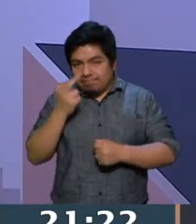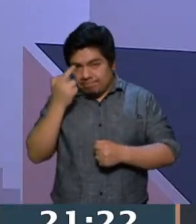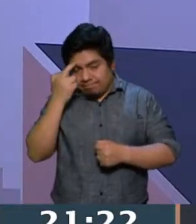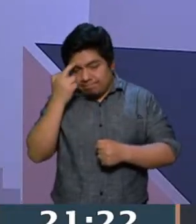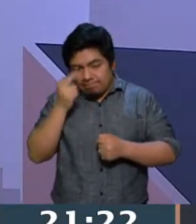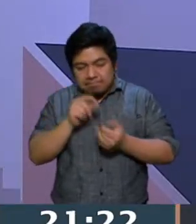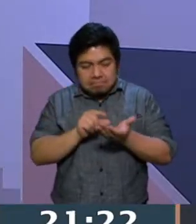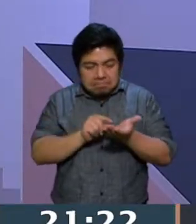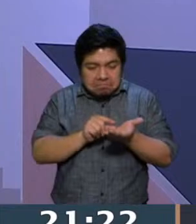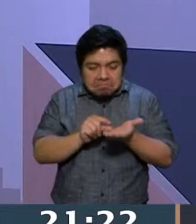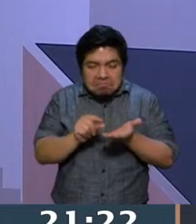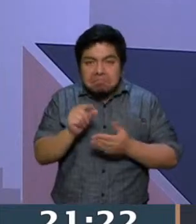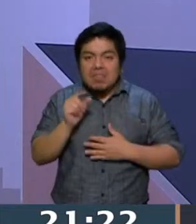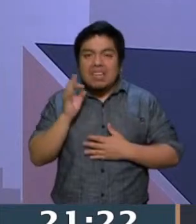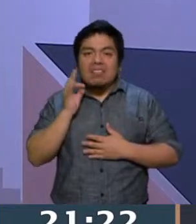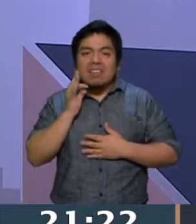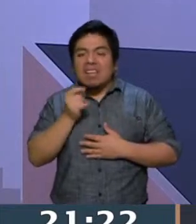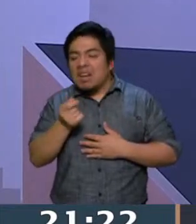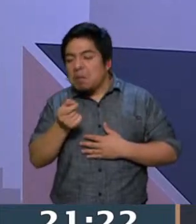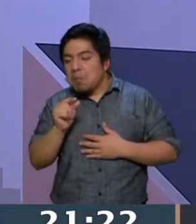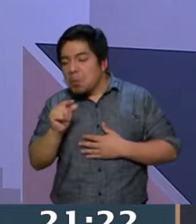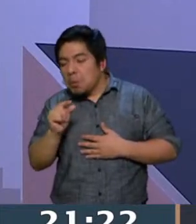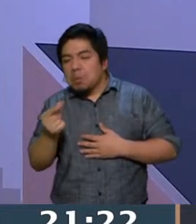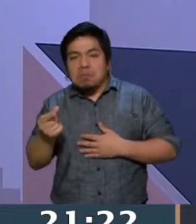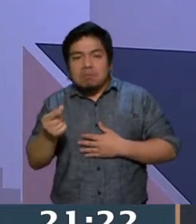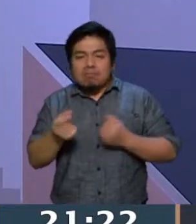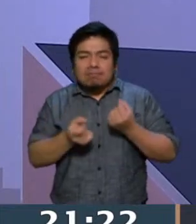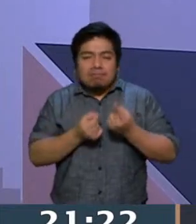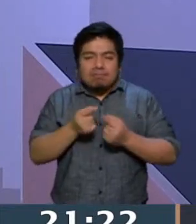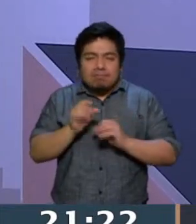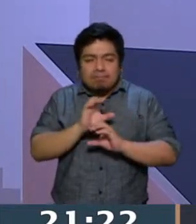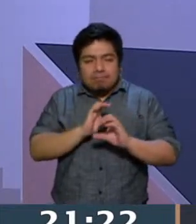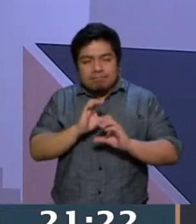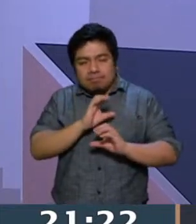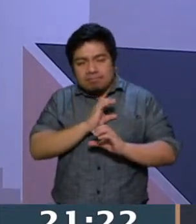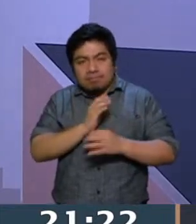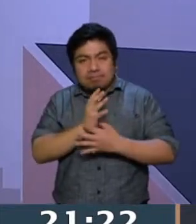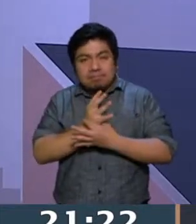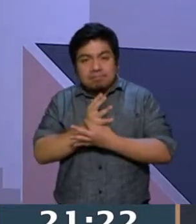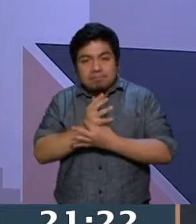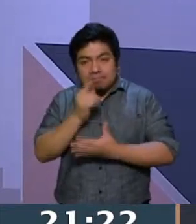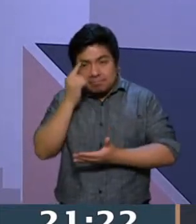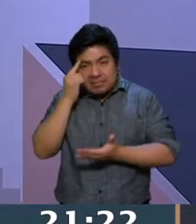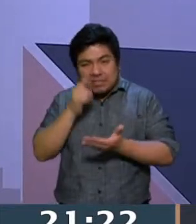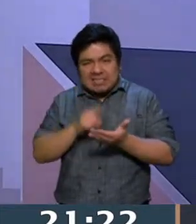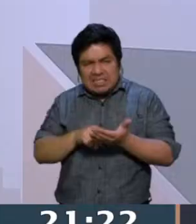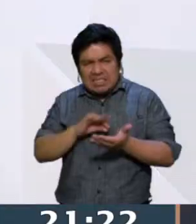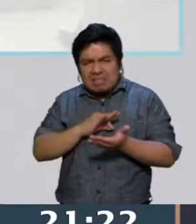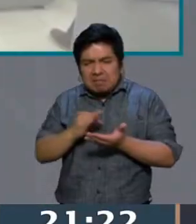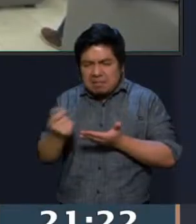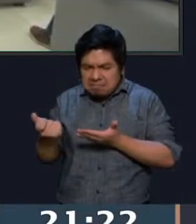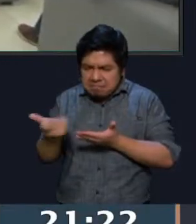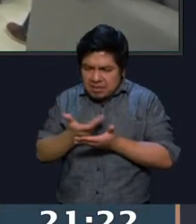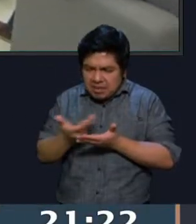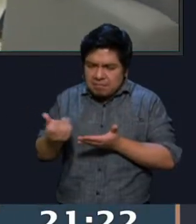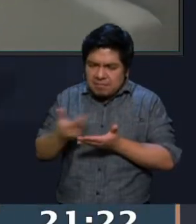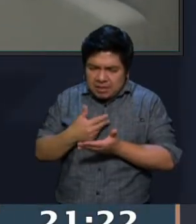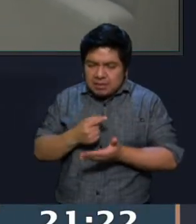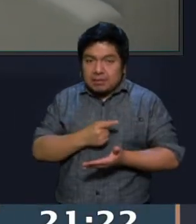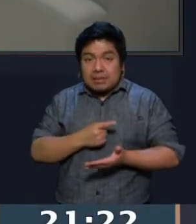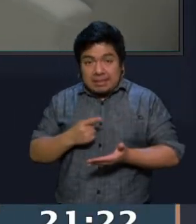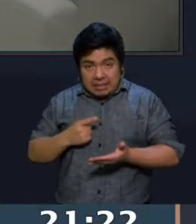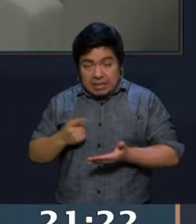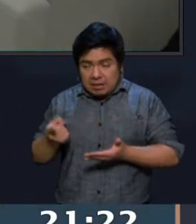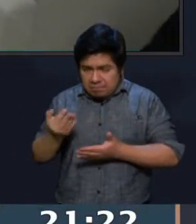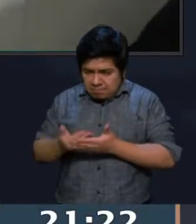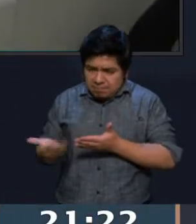fiscal es muy poco. Sí he oído, por ejemplo, por ahí que Claudia Sheinbaum cree que todavía hay espacio para cobrar más adeudos fiscales